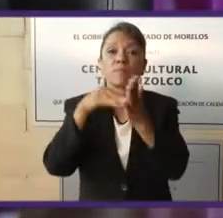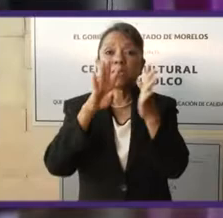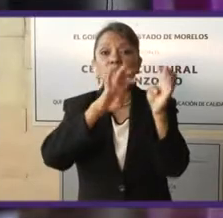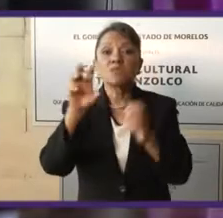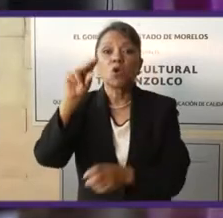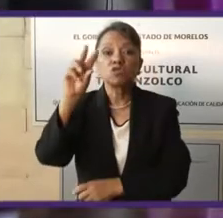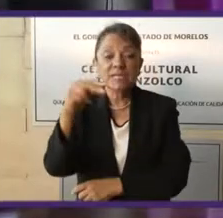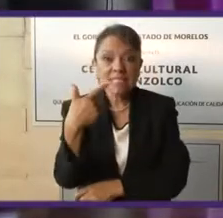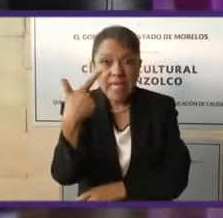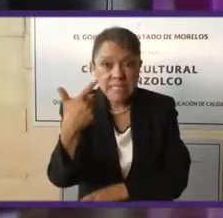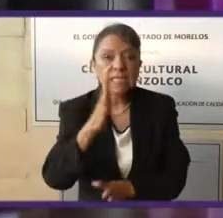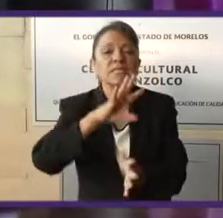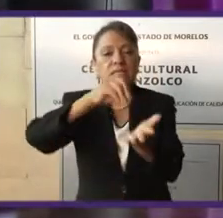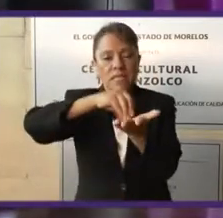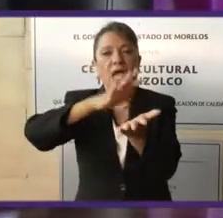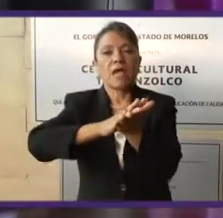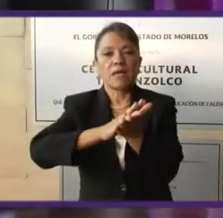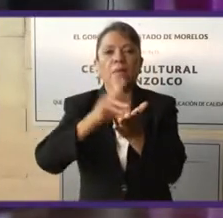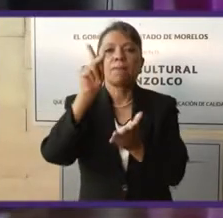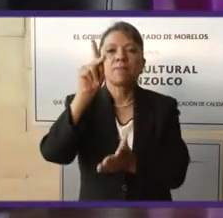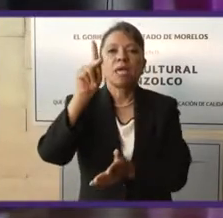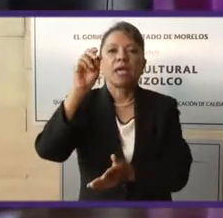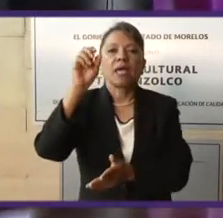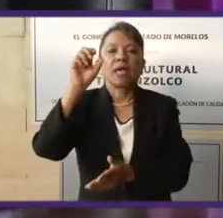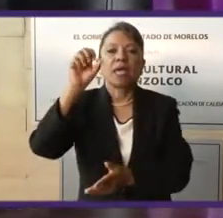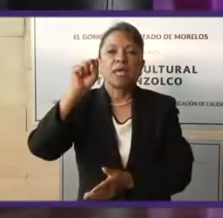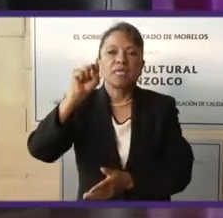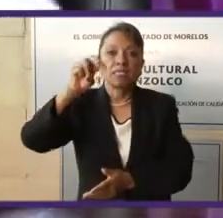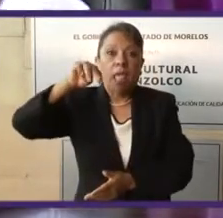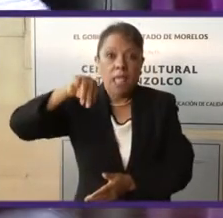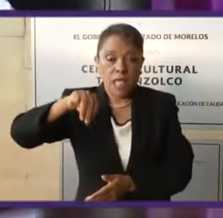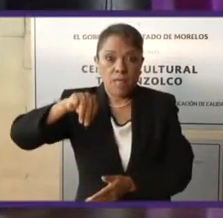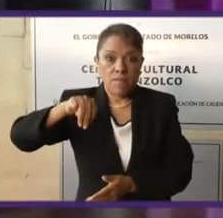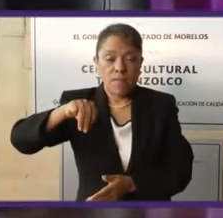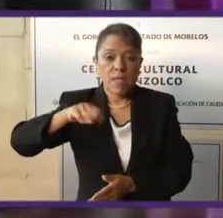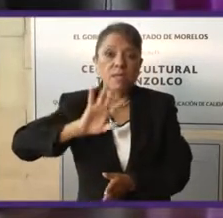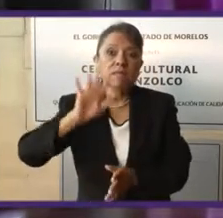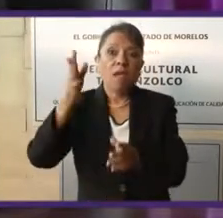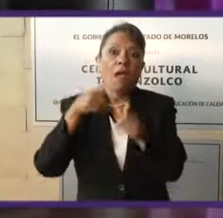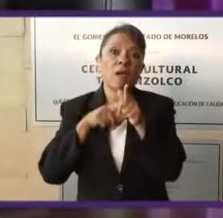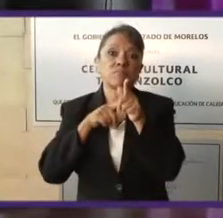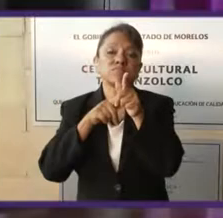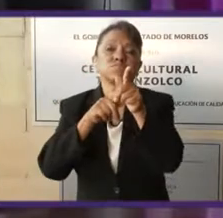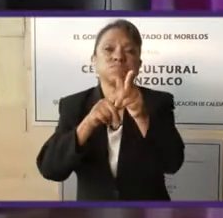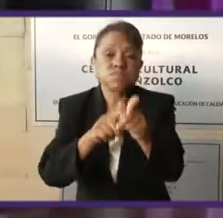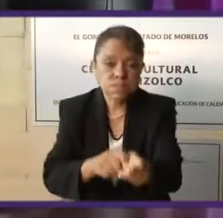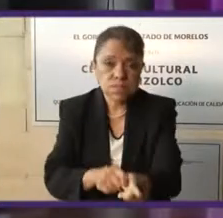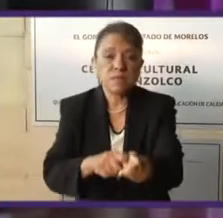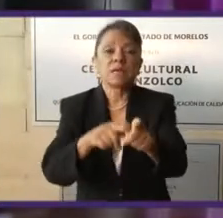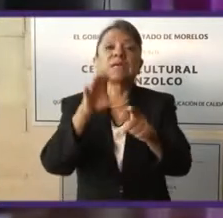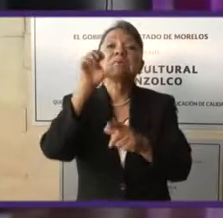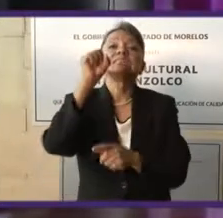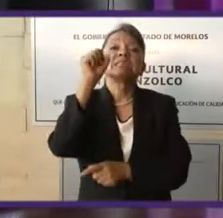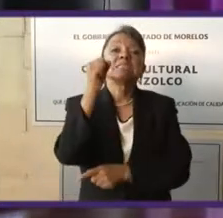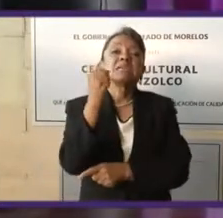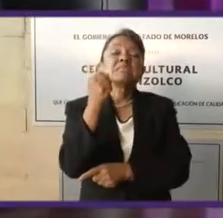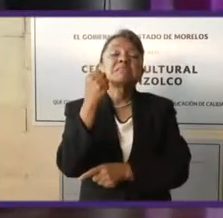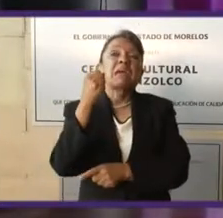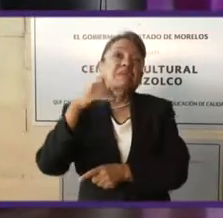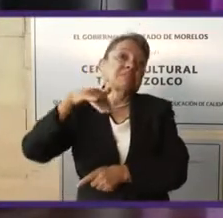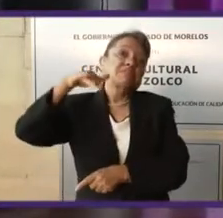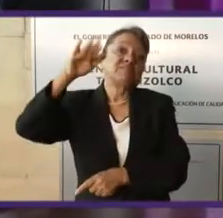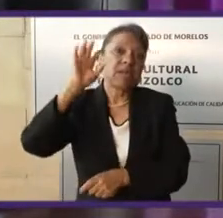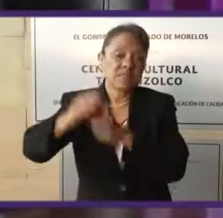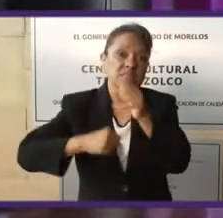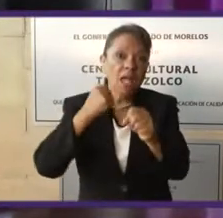registro al PCM, que duraron 60 y tantos años sin capacidad de participar, que para poder hacer una pinta teníamos